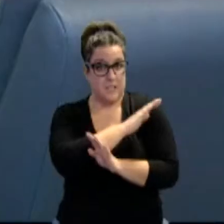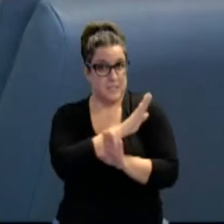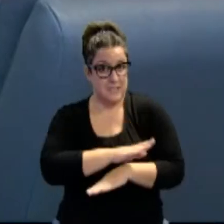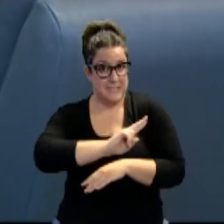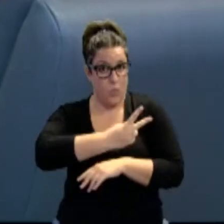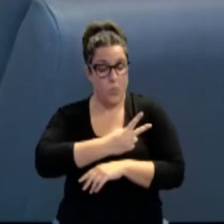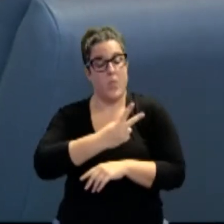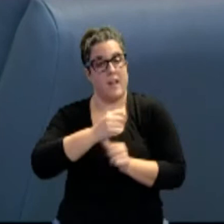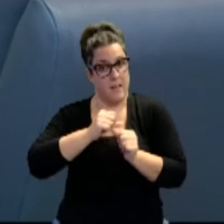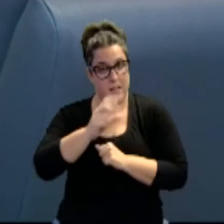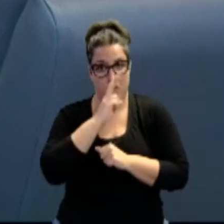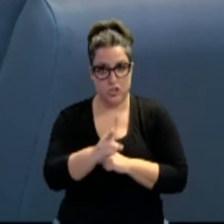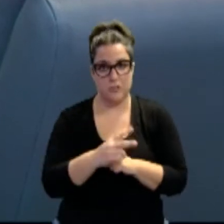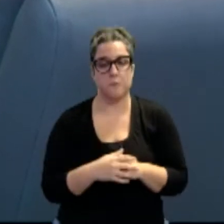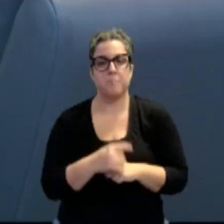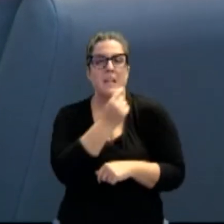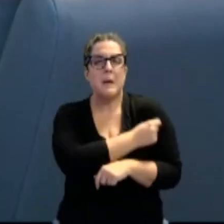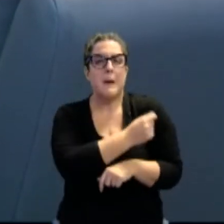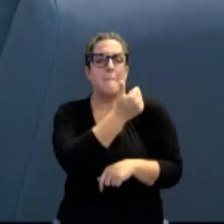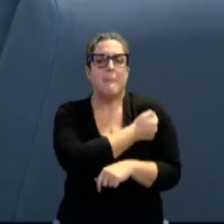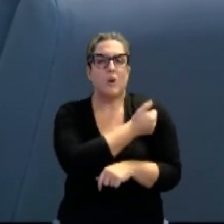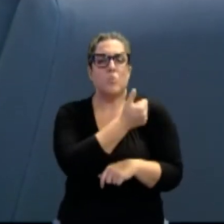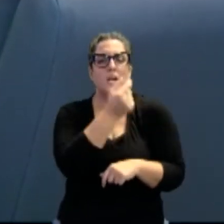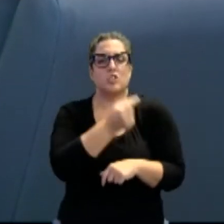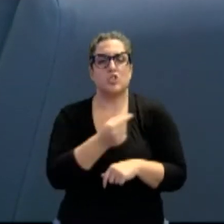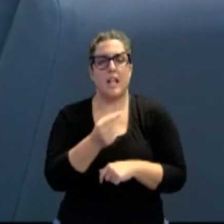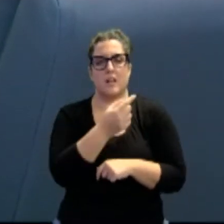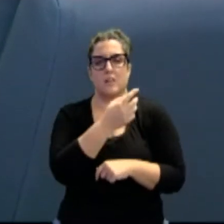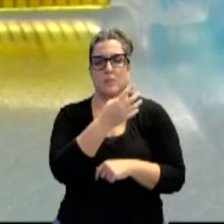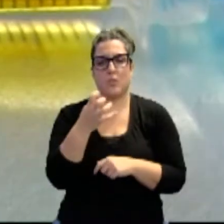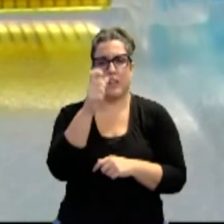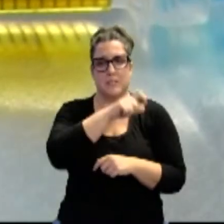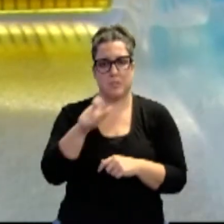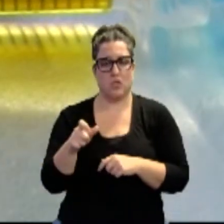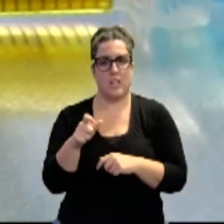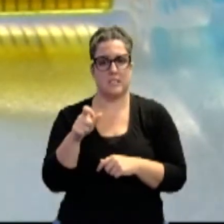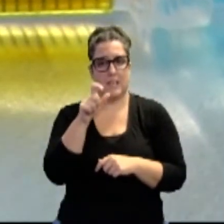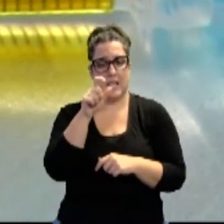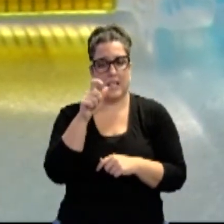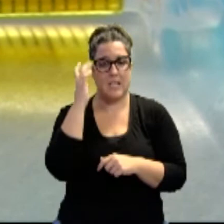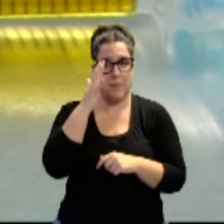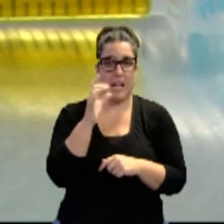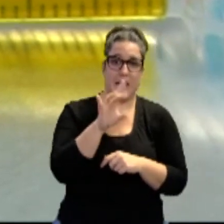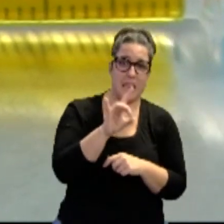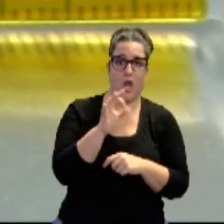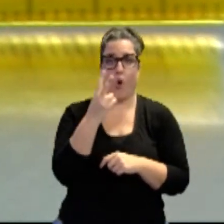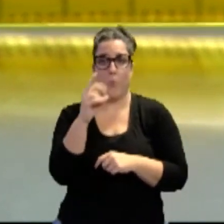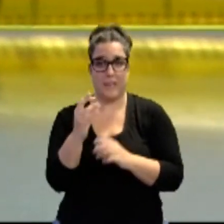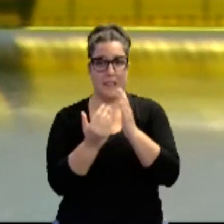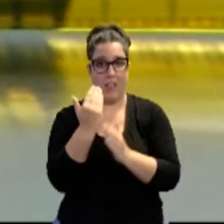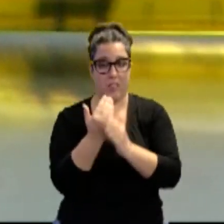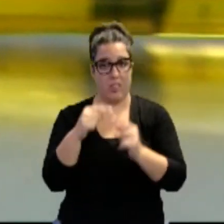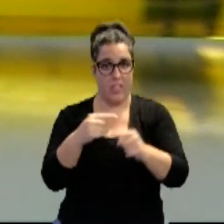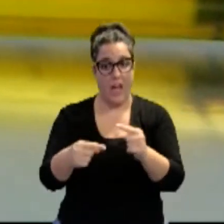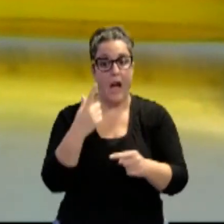vacuna. Se vacunarán un total de 400 personas en Navarra, entre 15 y 20 por día. Si es efectiva o no, la